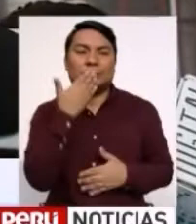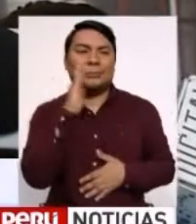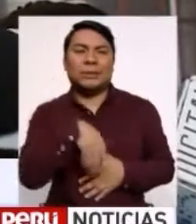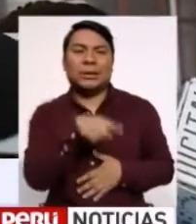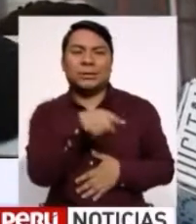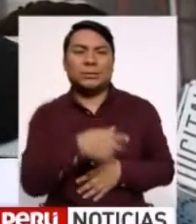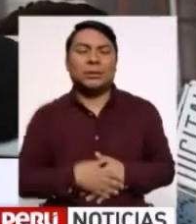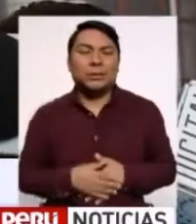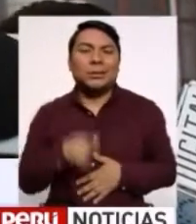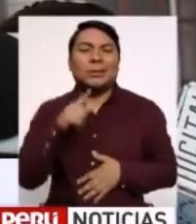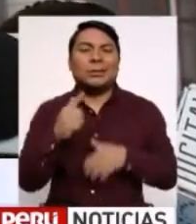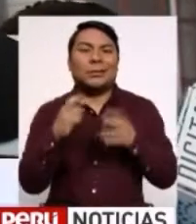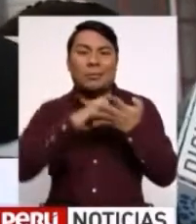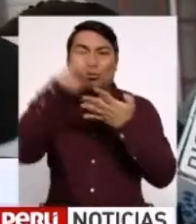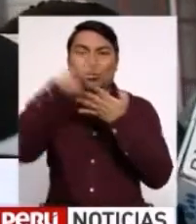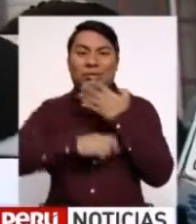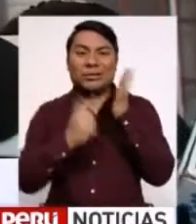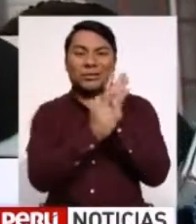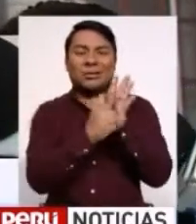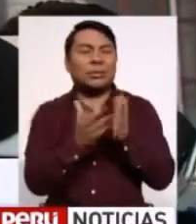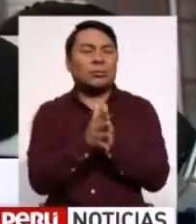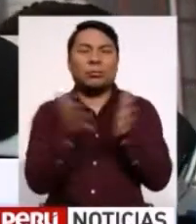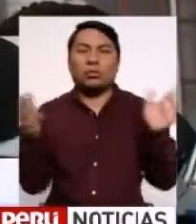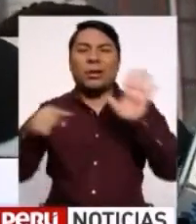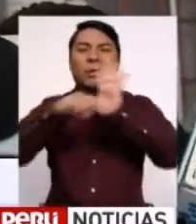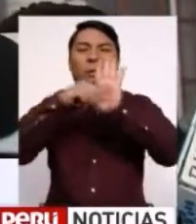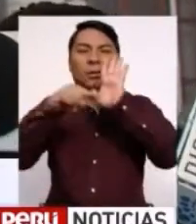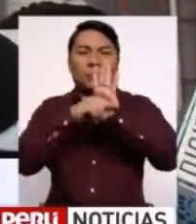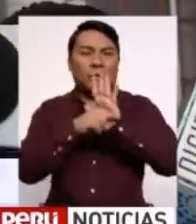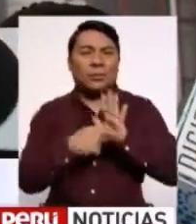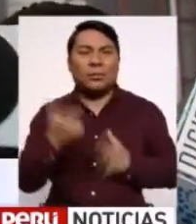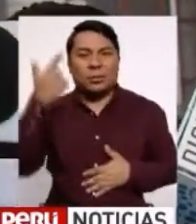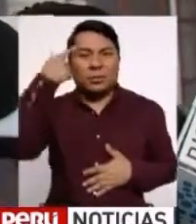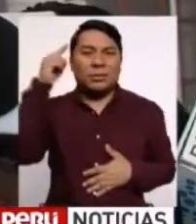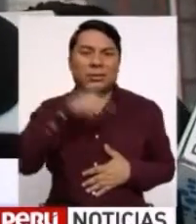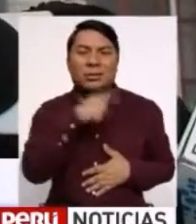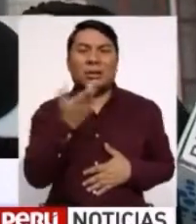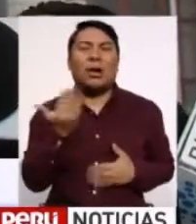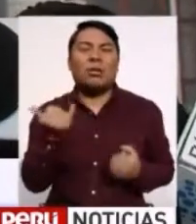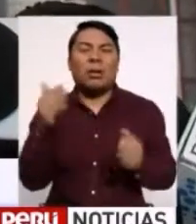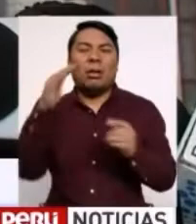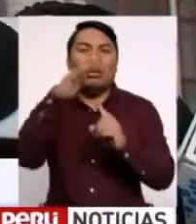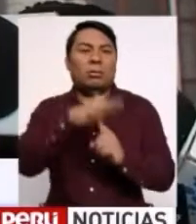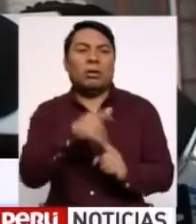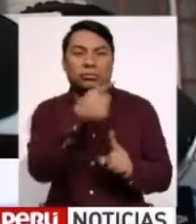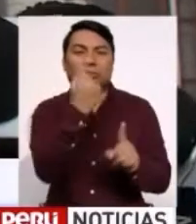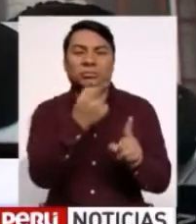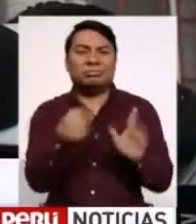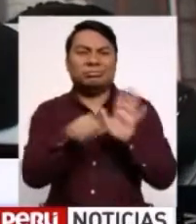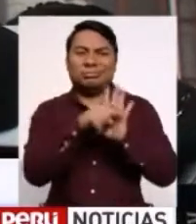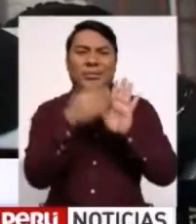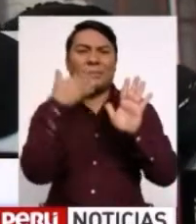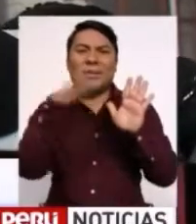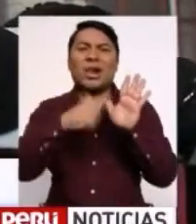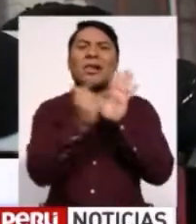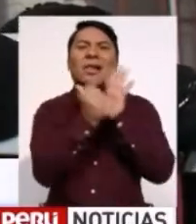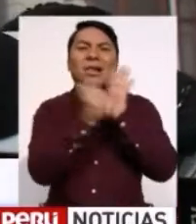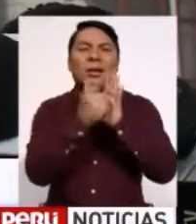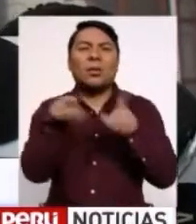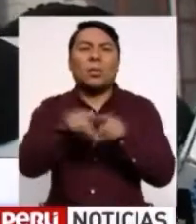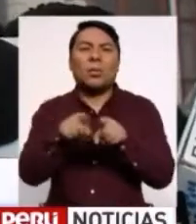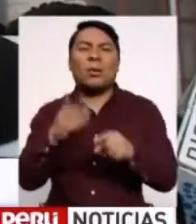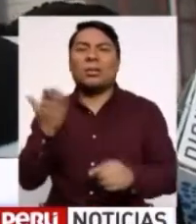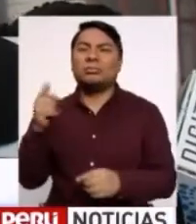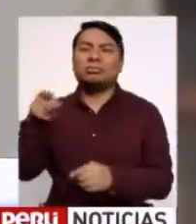suficientemente negativo y polémico como para desacreditarse sólo independientemente del pasado de